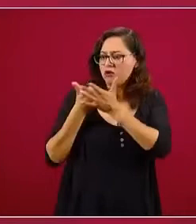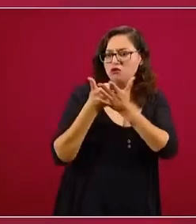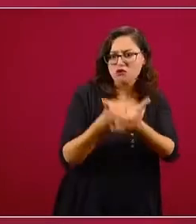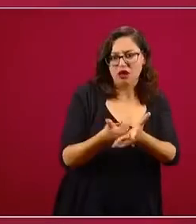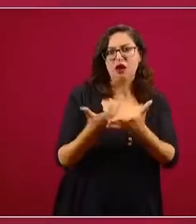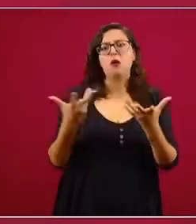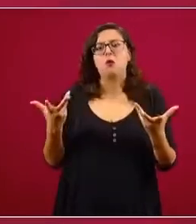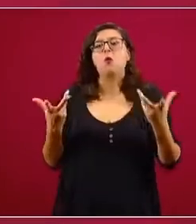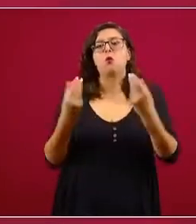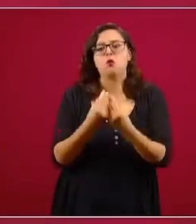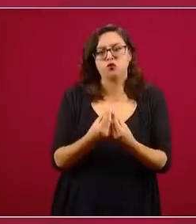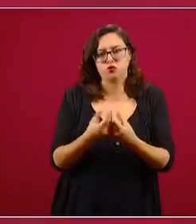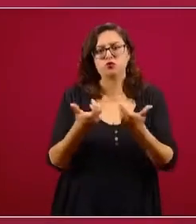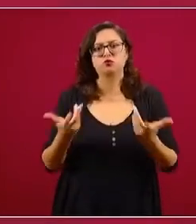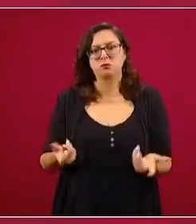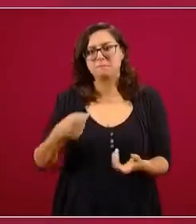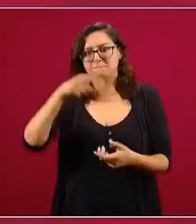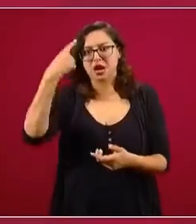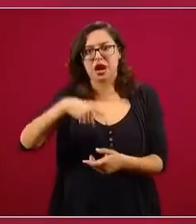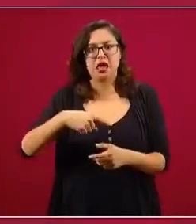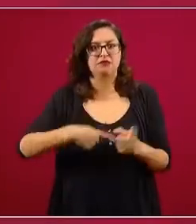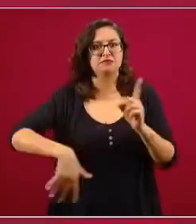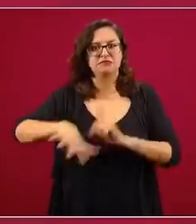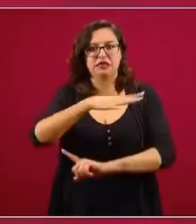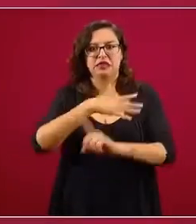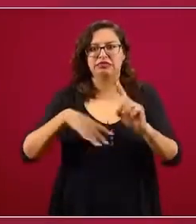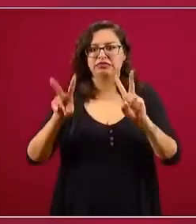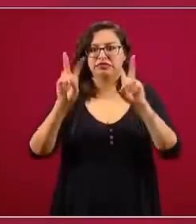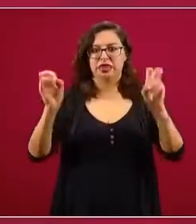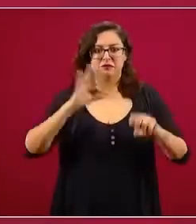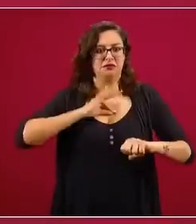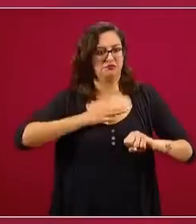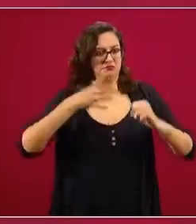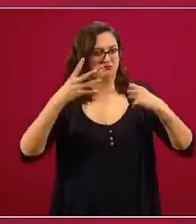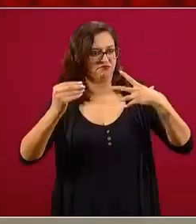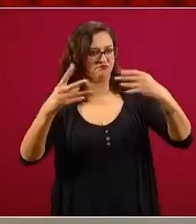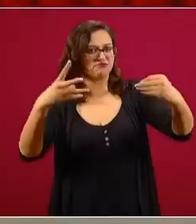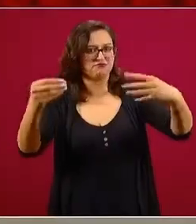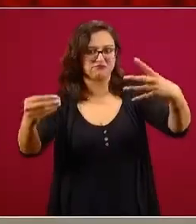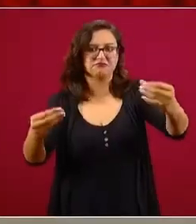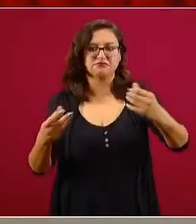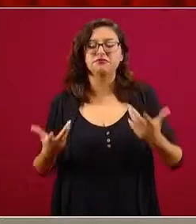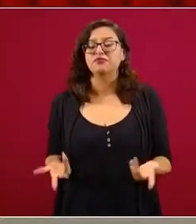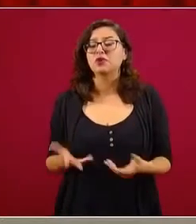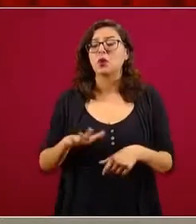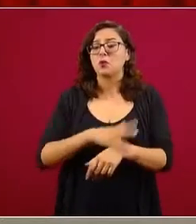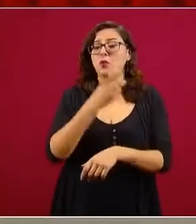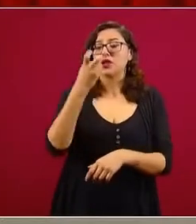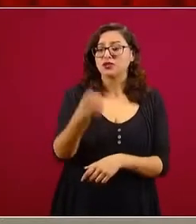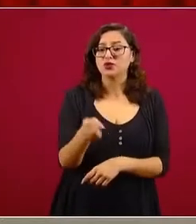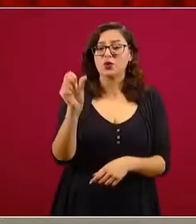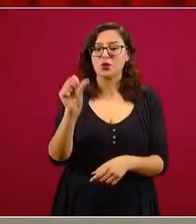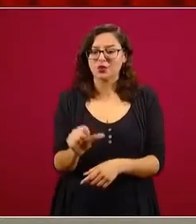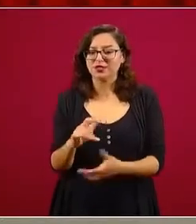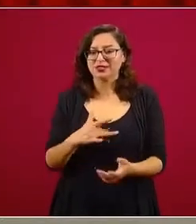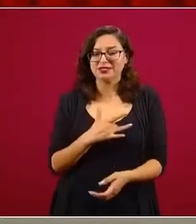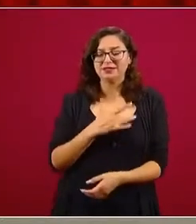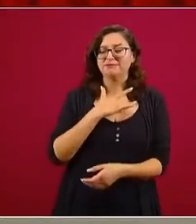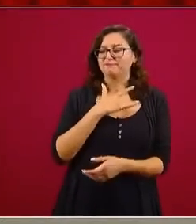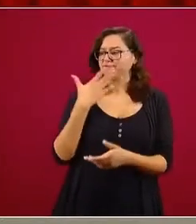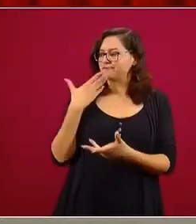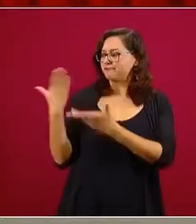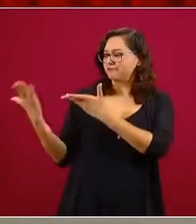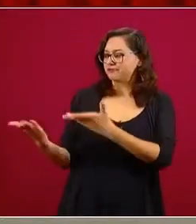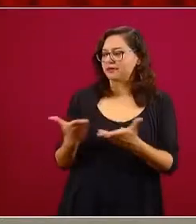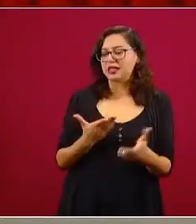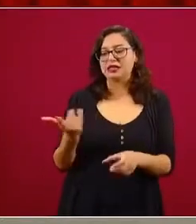epidemia. Es por eso que esta noche agradecemos la presencia y le damos la bienvenida a la licenciada Norma Angélica